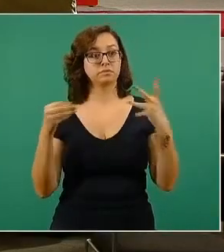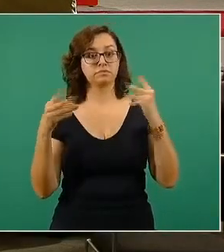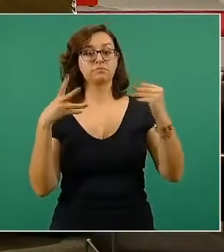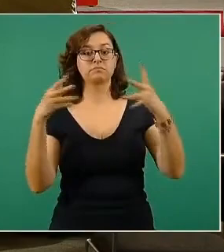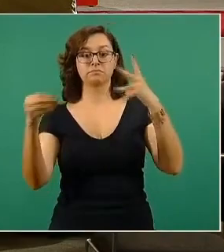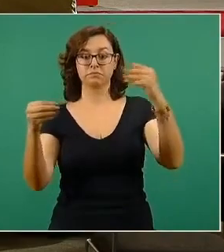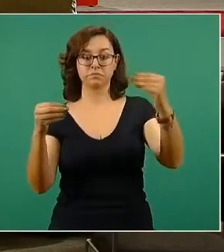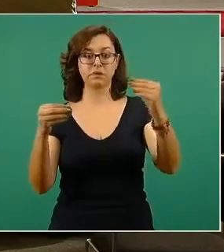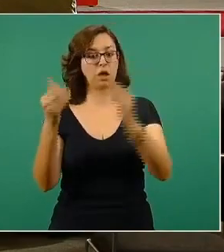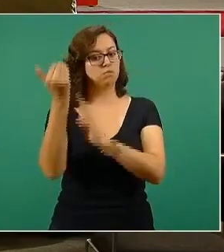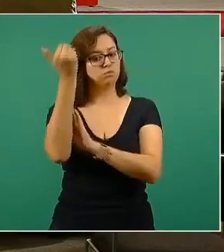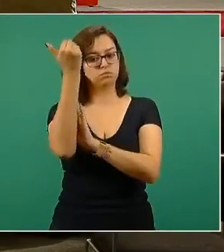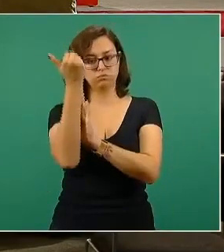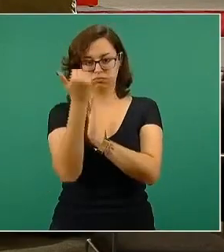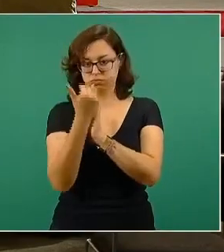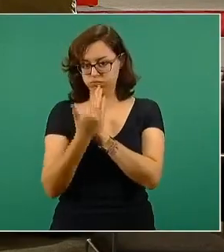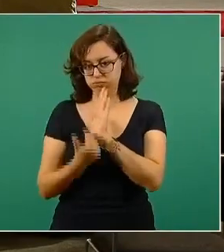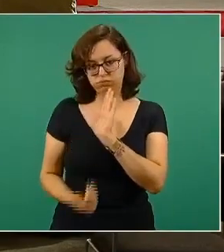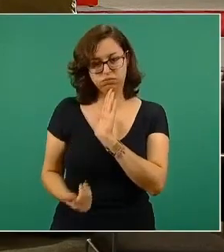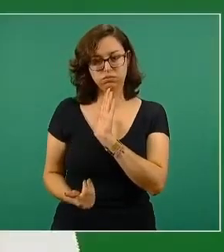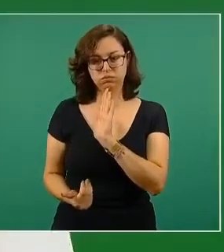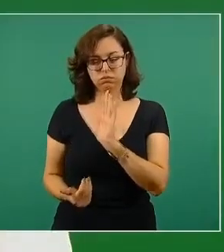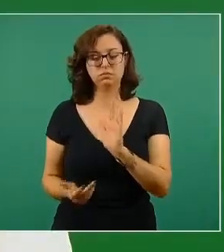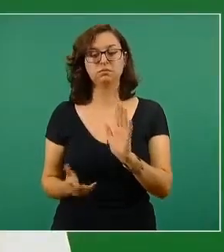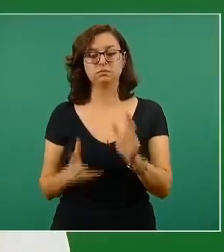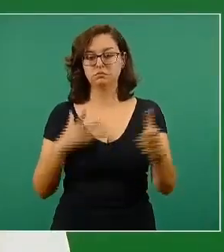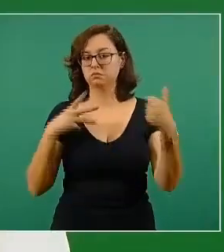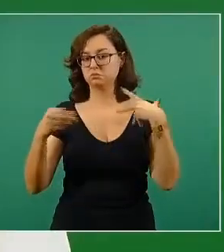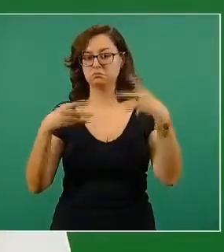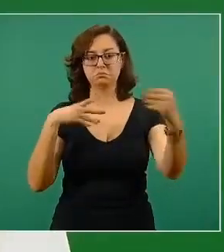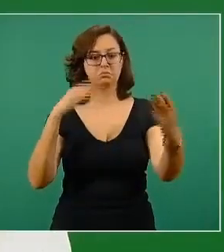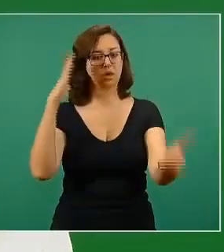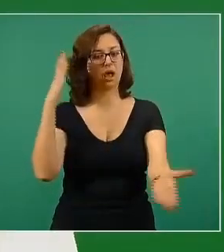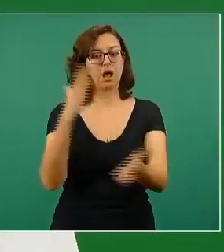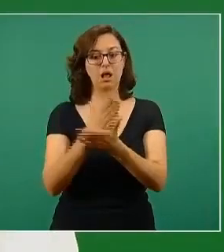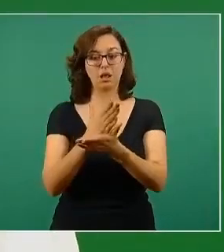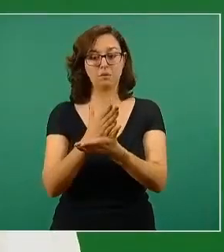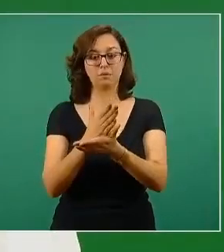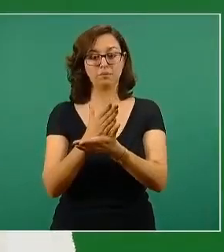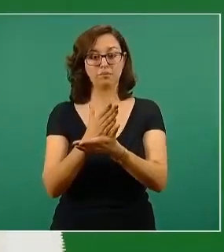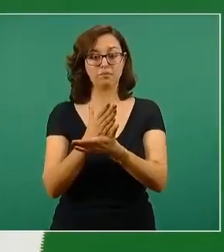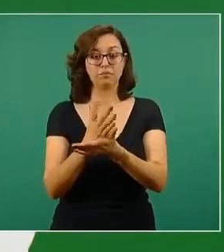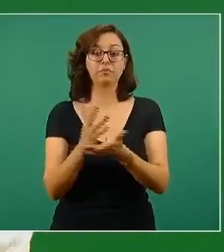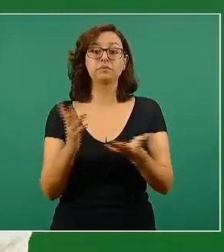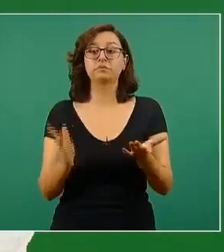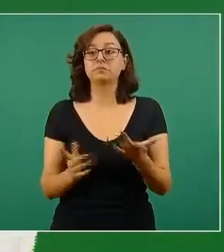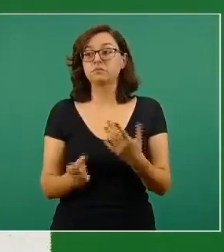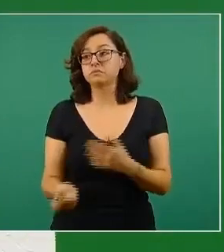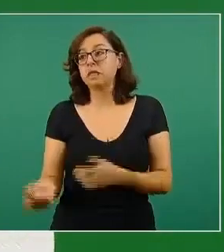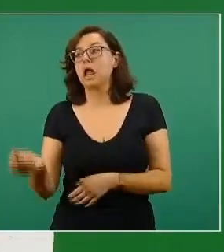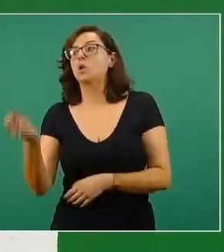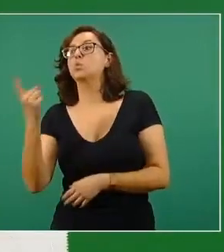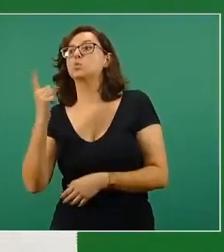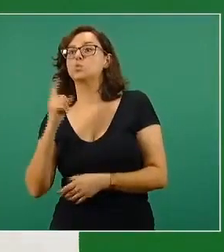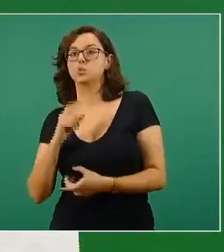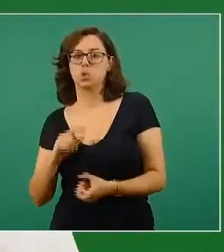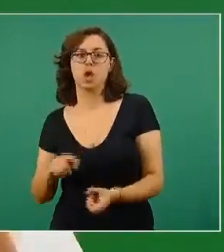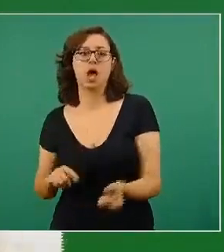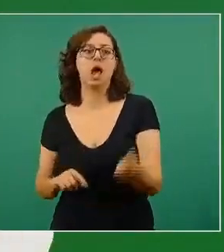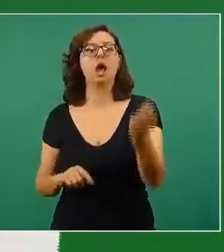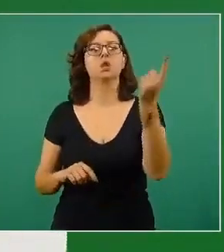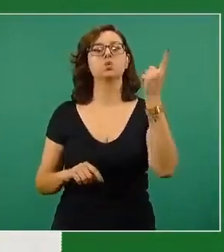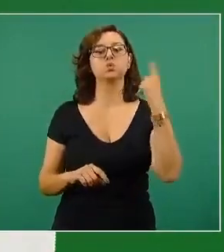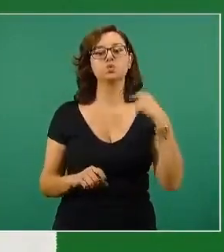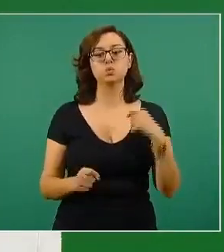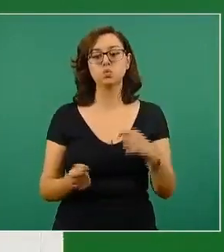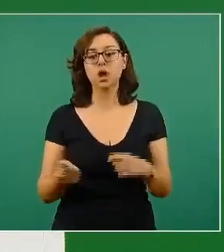tendrá posibilidades de seguirse propagando en el territorio nacional, excepto quizá en pequeños brotes como